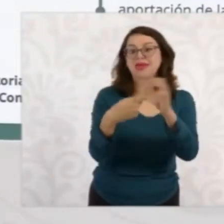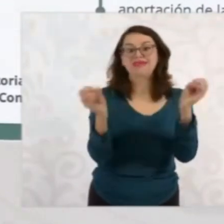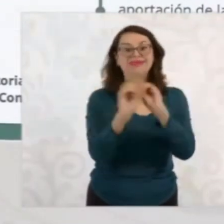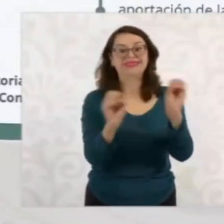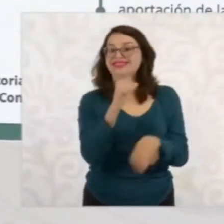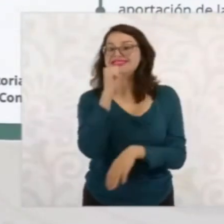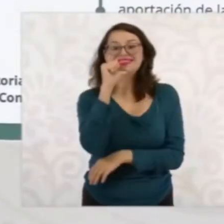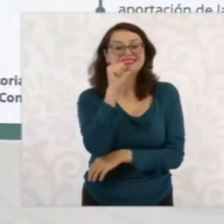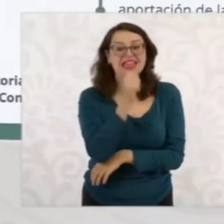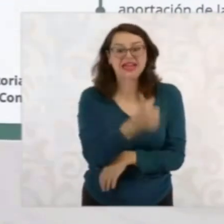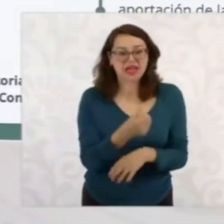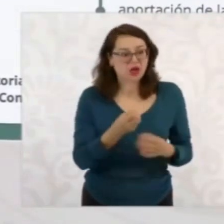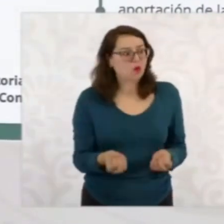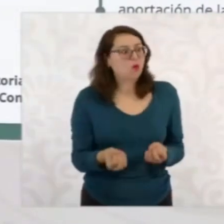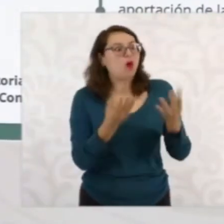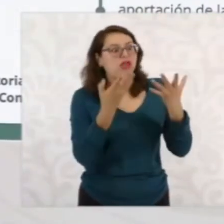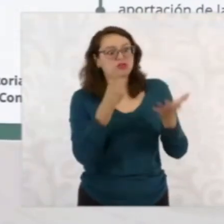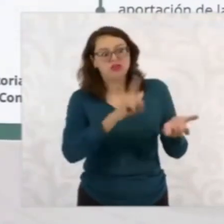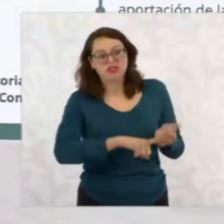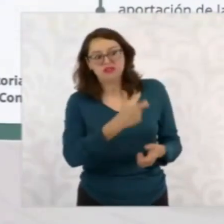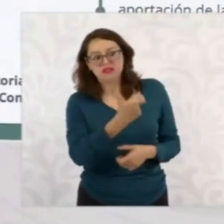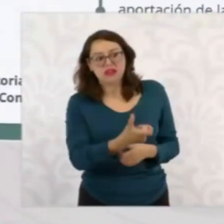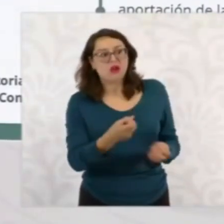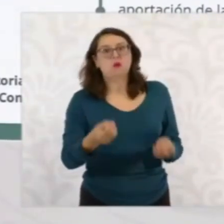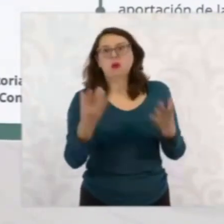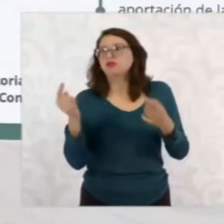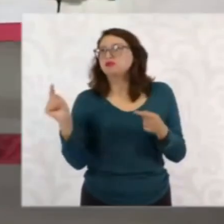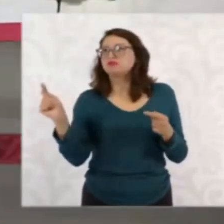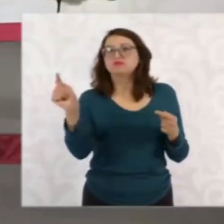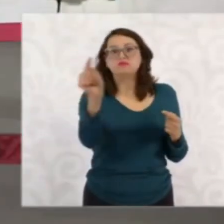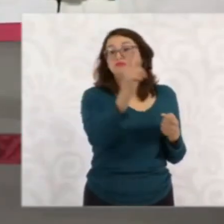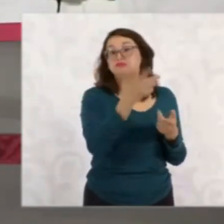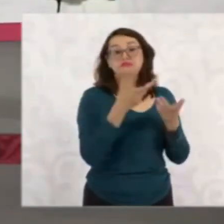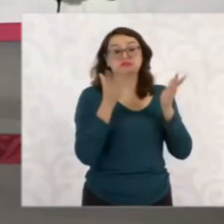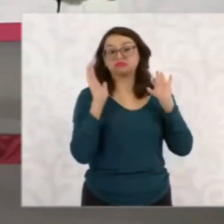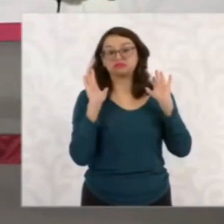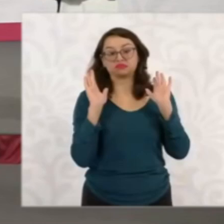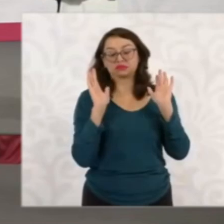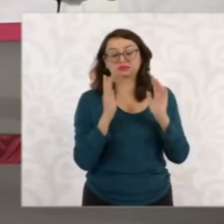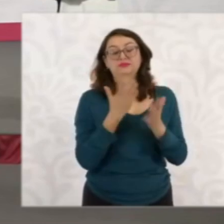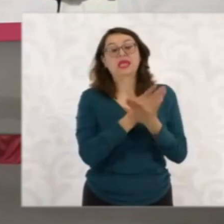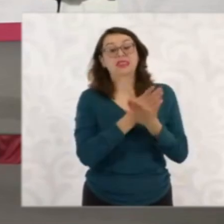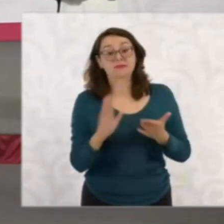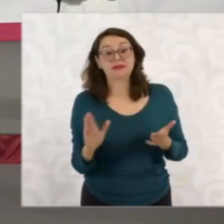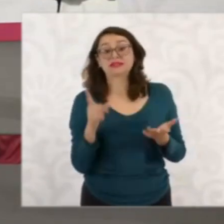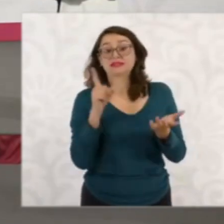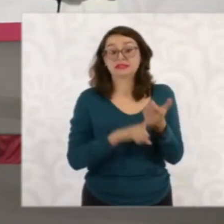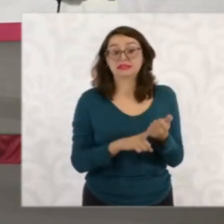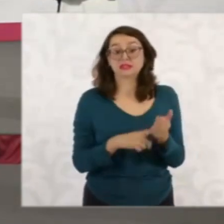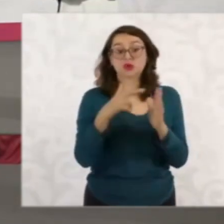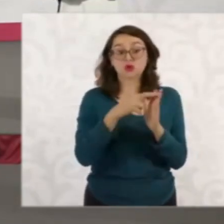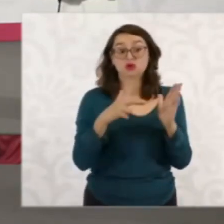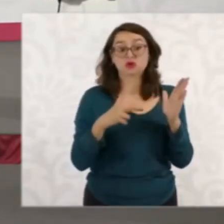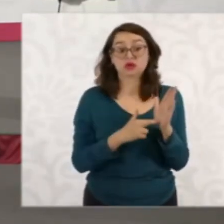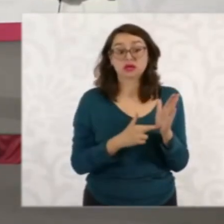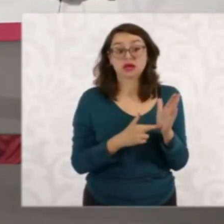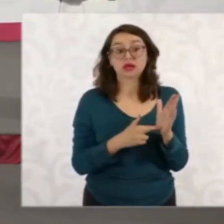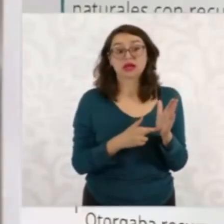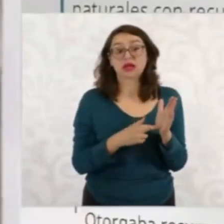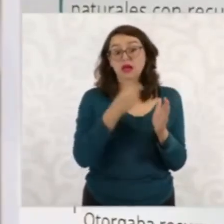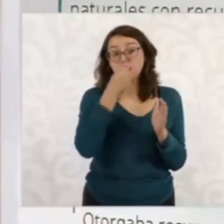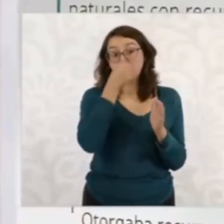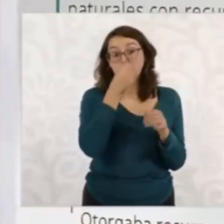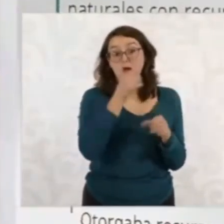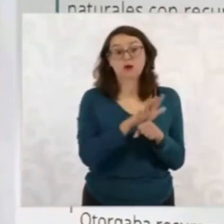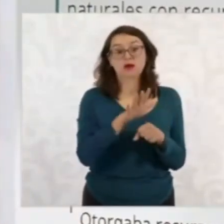con exactitud cuántos fideicomisos existían. Además de eso, tenía una regla que era, dicen, par y paso. La